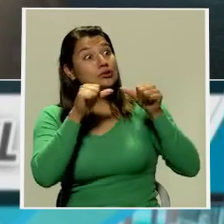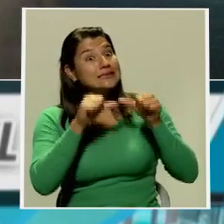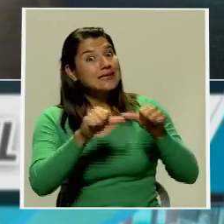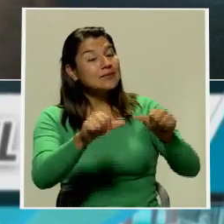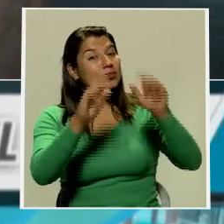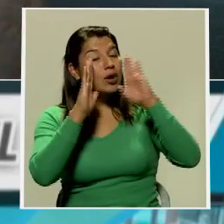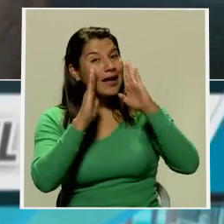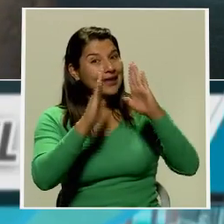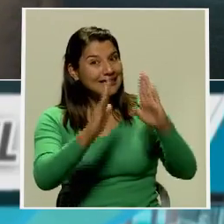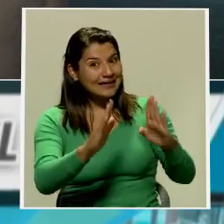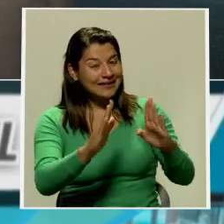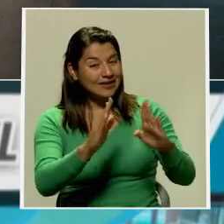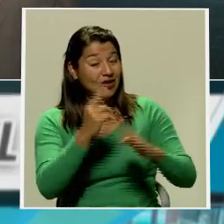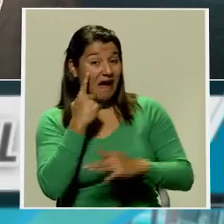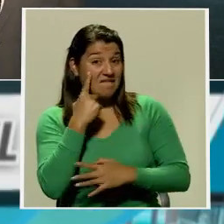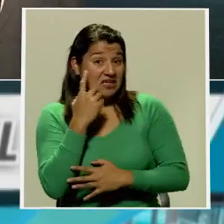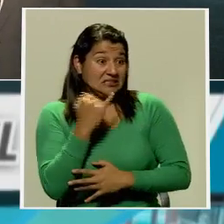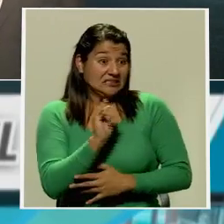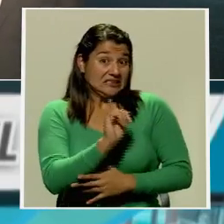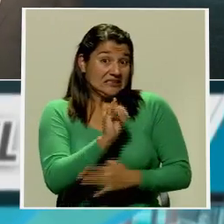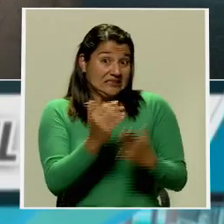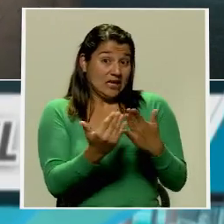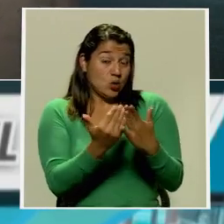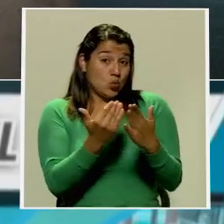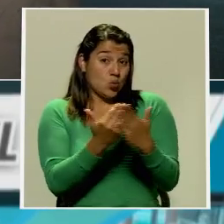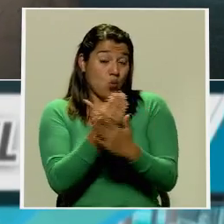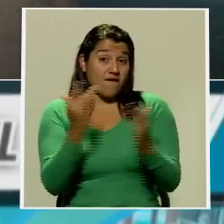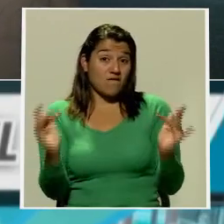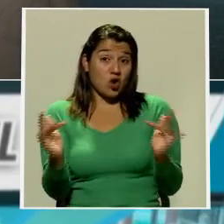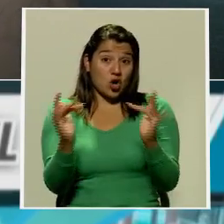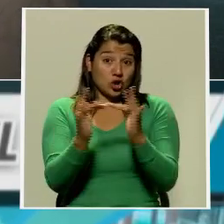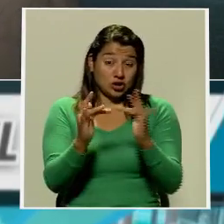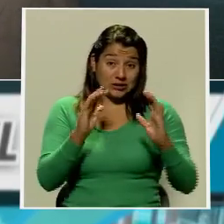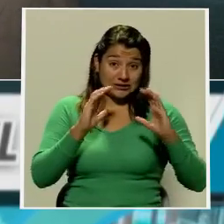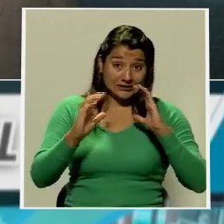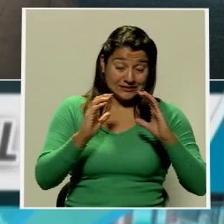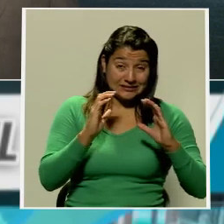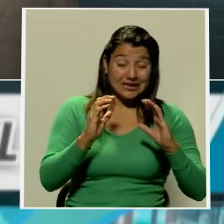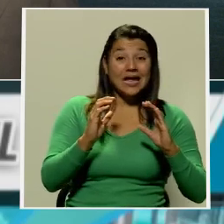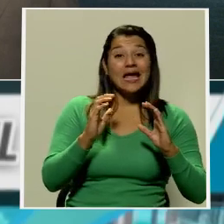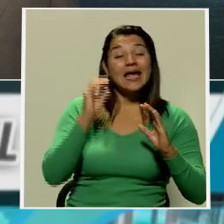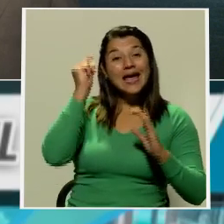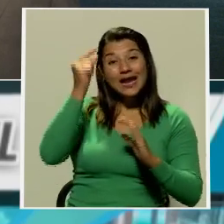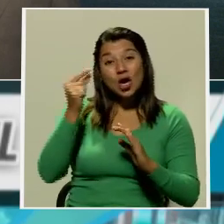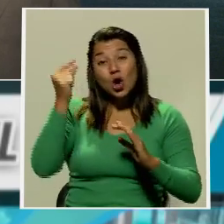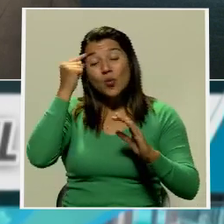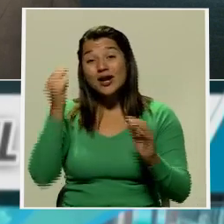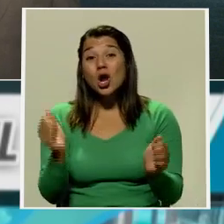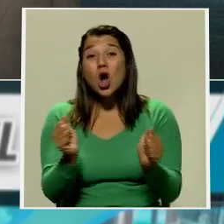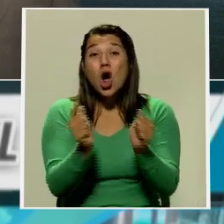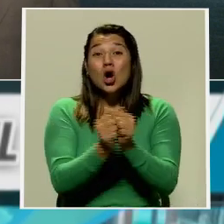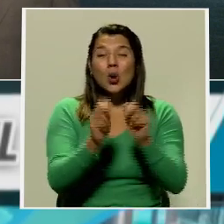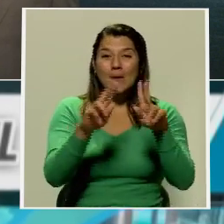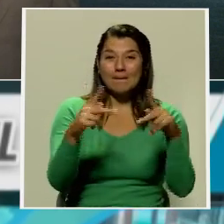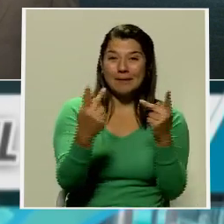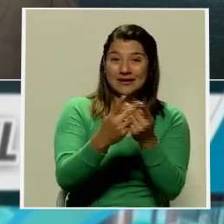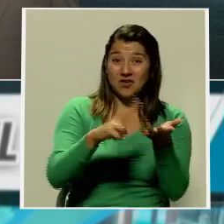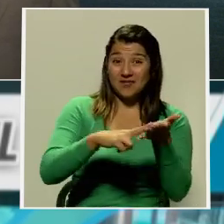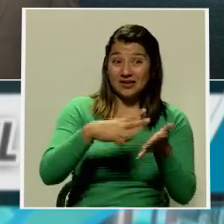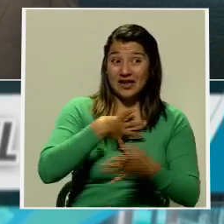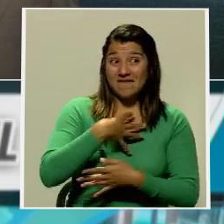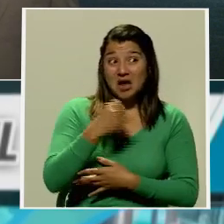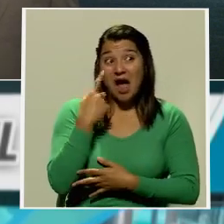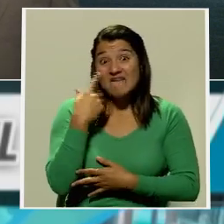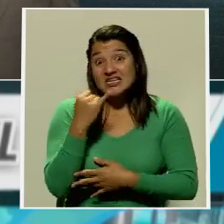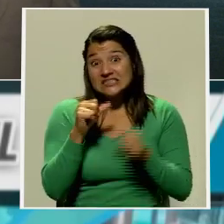si este nuevo contacto entre el oficialismo, entre el Poder Ejecutivo y la fracción de Liberación Nacional. Ahora